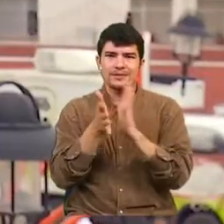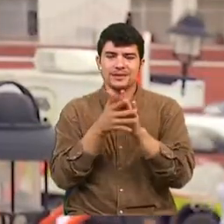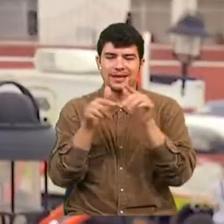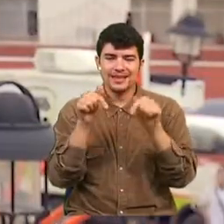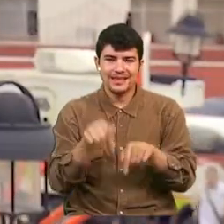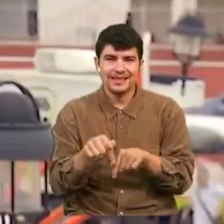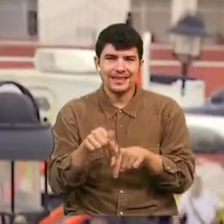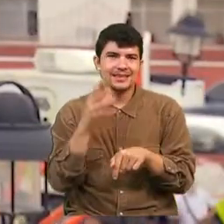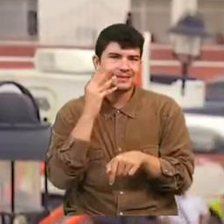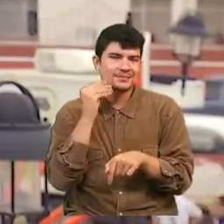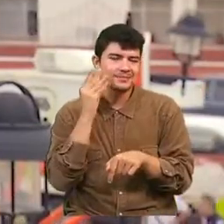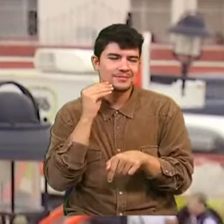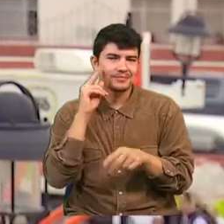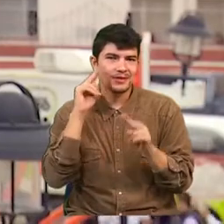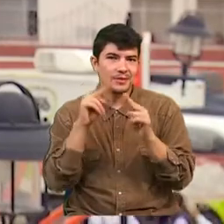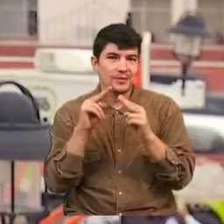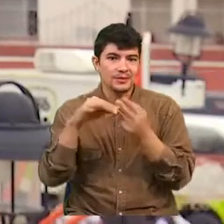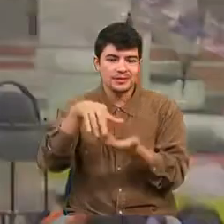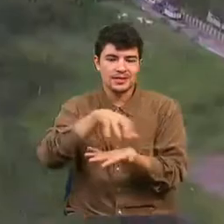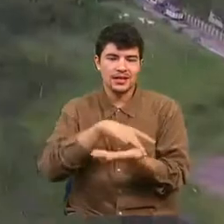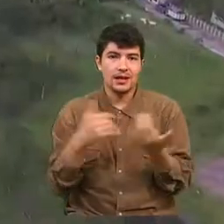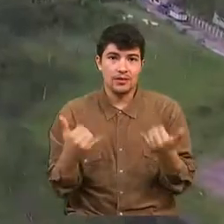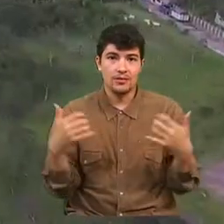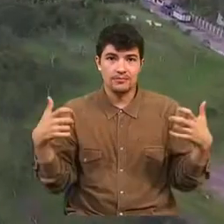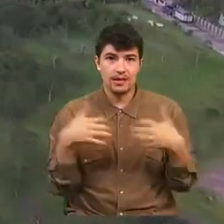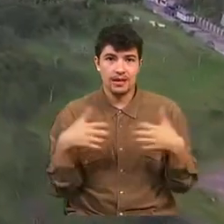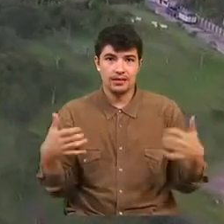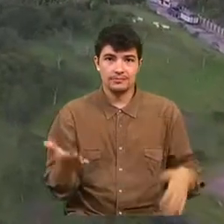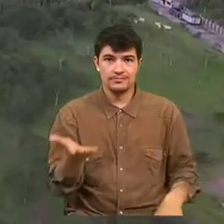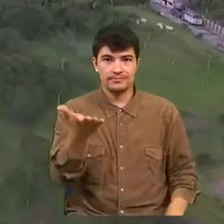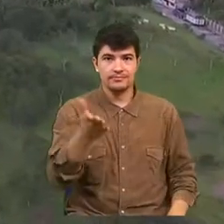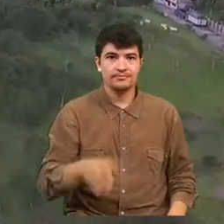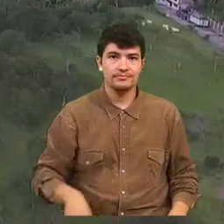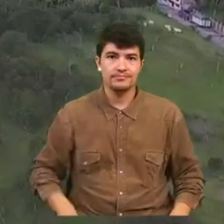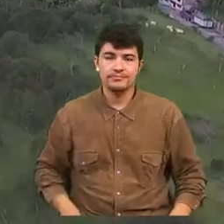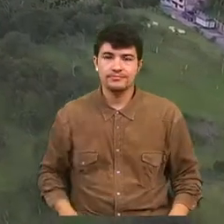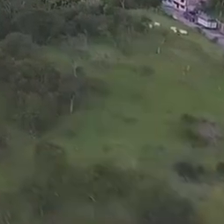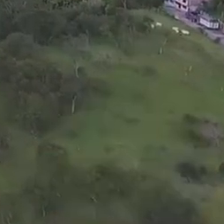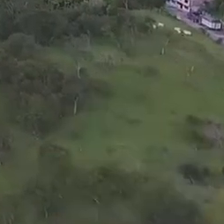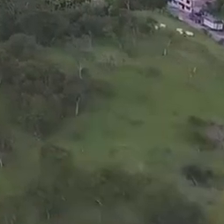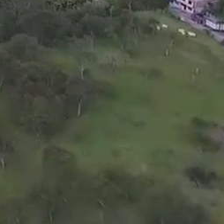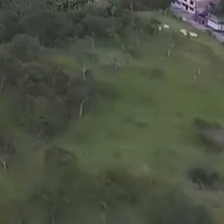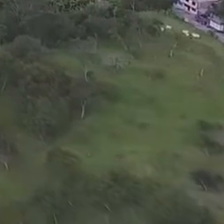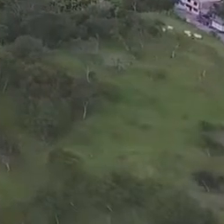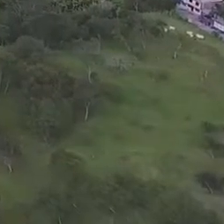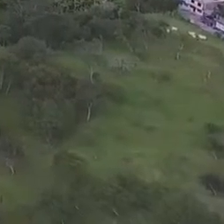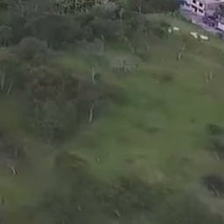esta Expedición Santander hoy en la provincia de Vélez. We'll be right back.